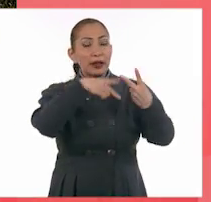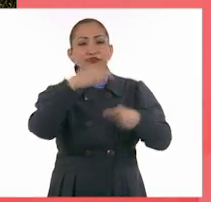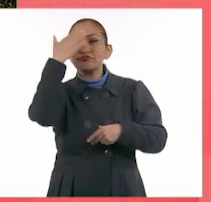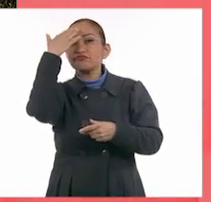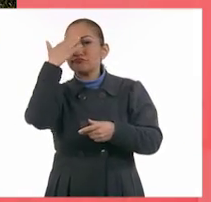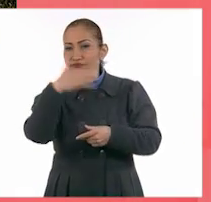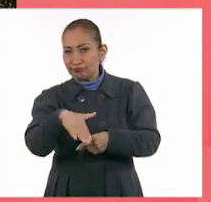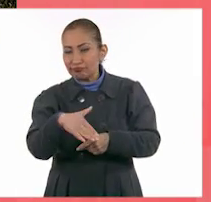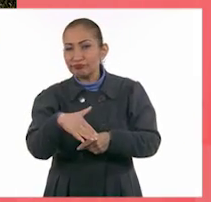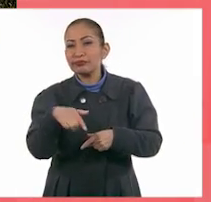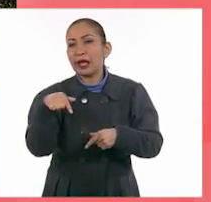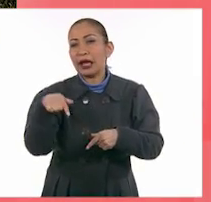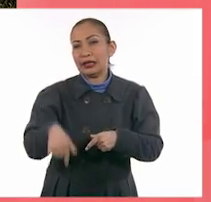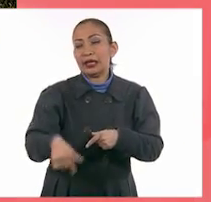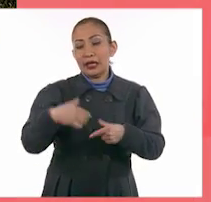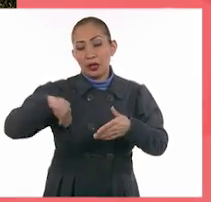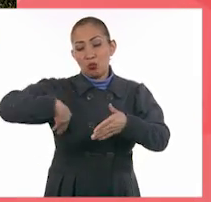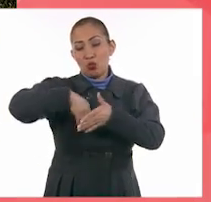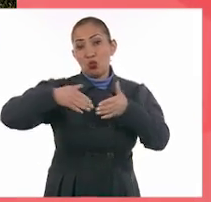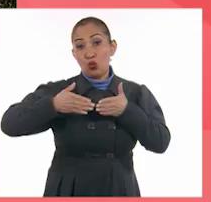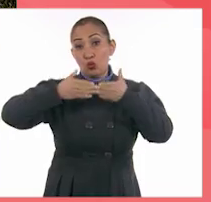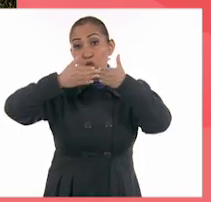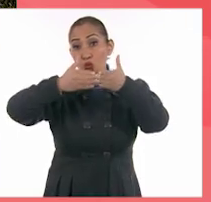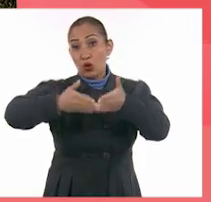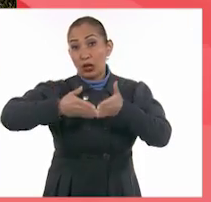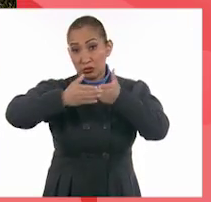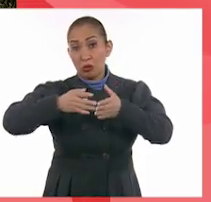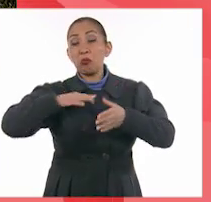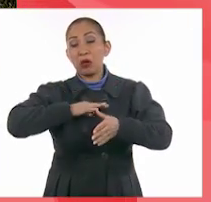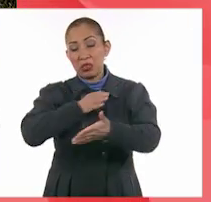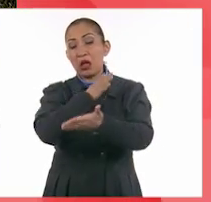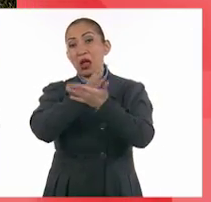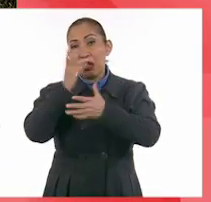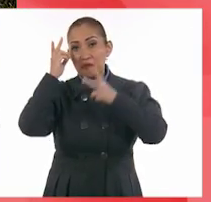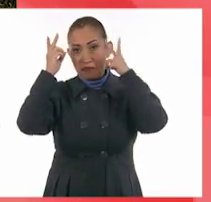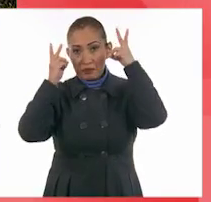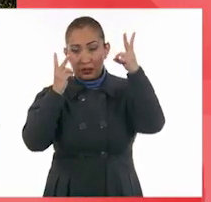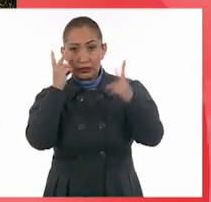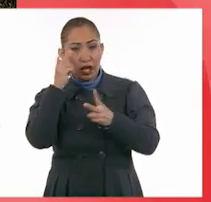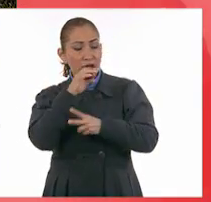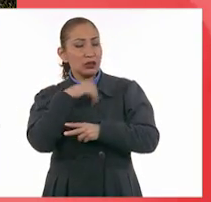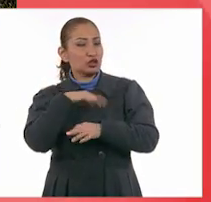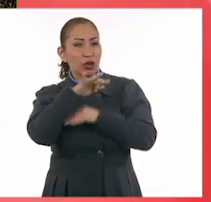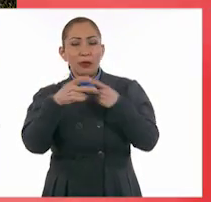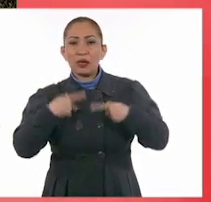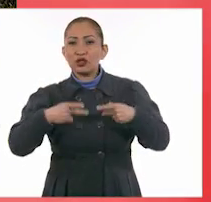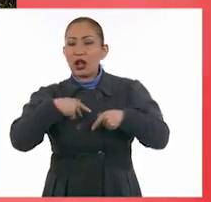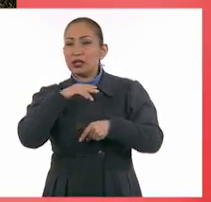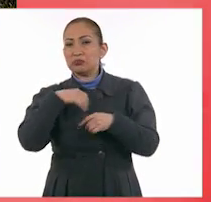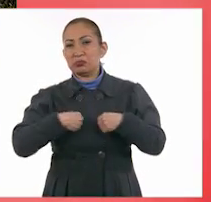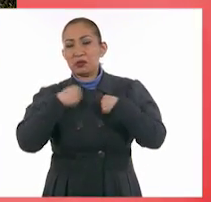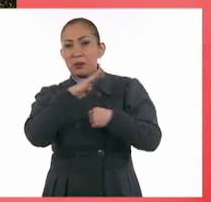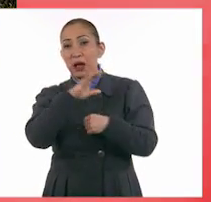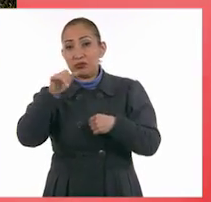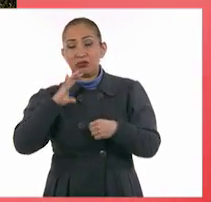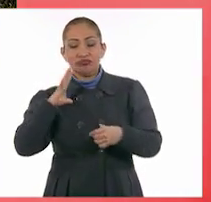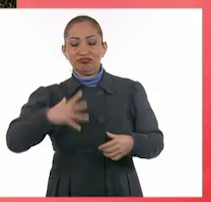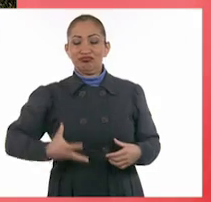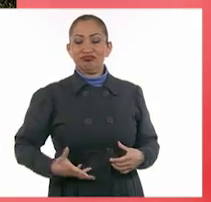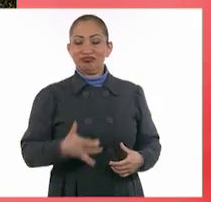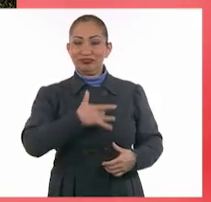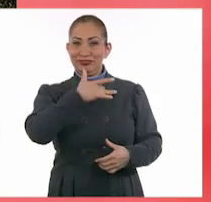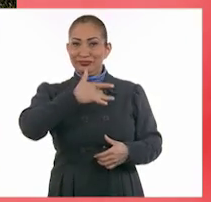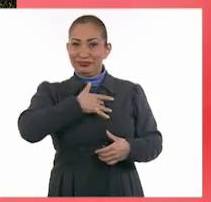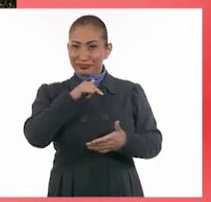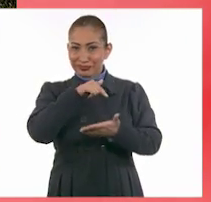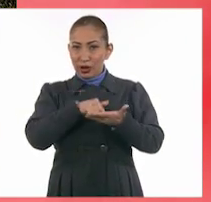sabemos que pues en este puerto podemos visitarlo. Todos los bajacalifornianos creo que nos sentimos orgullosos de